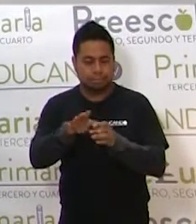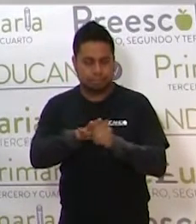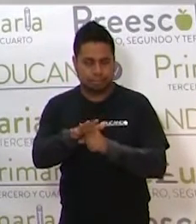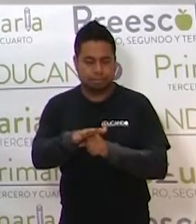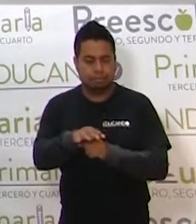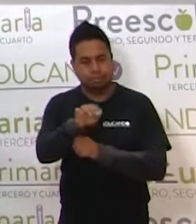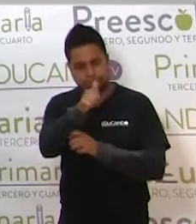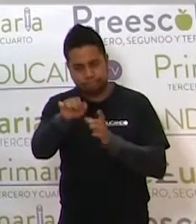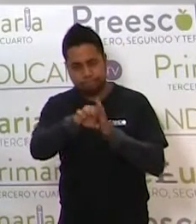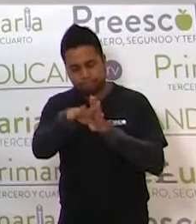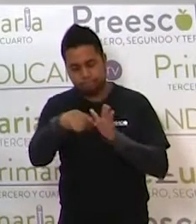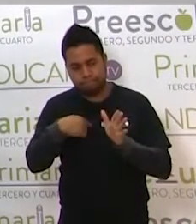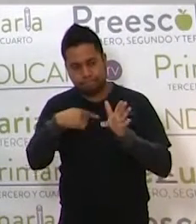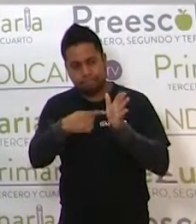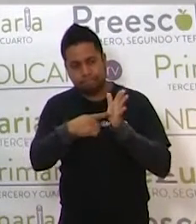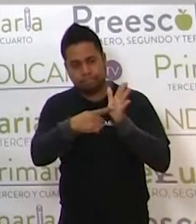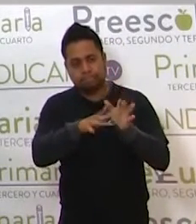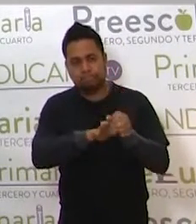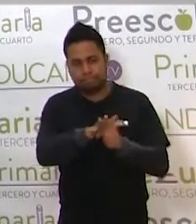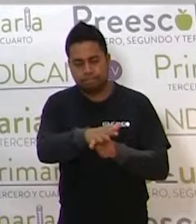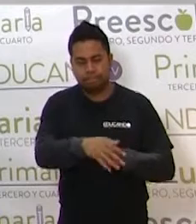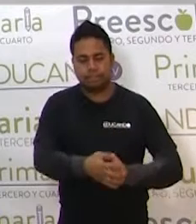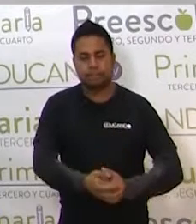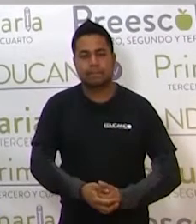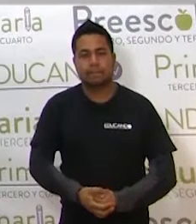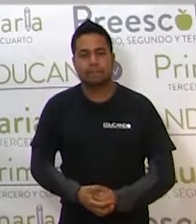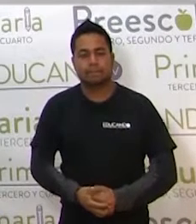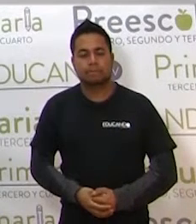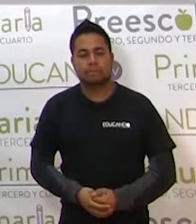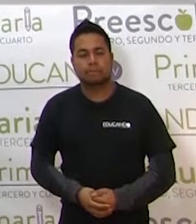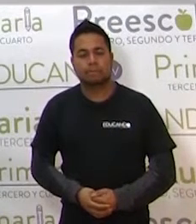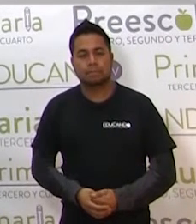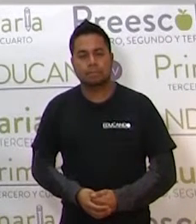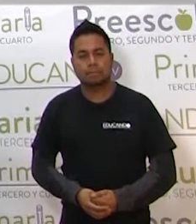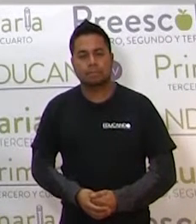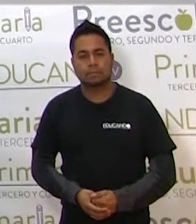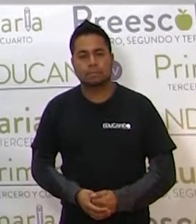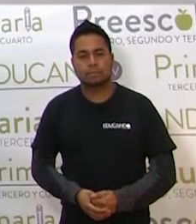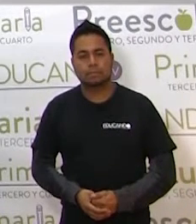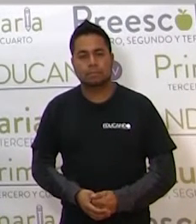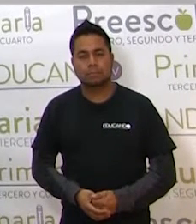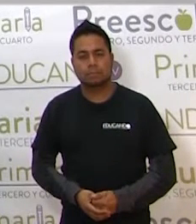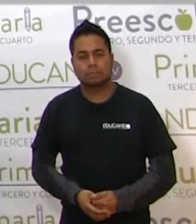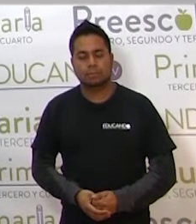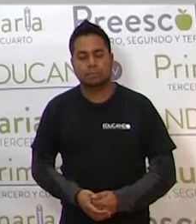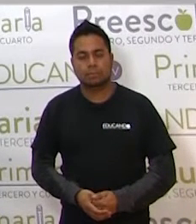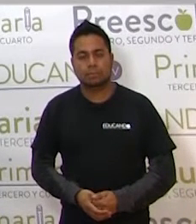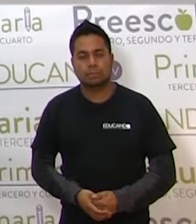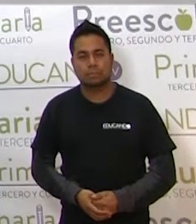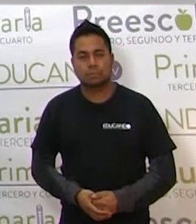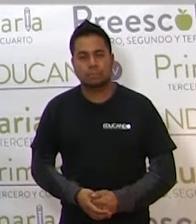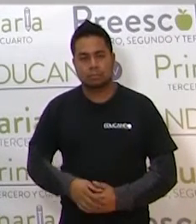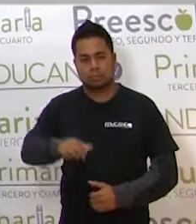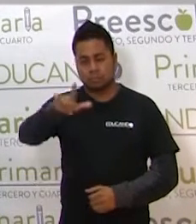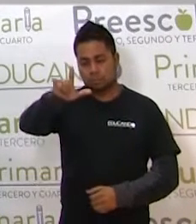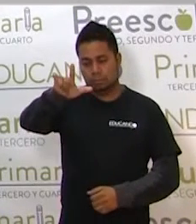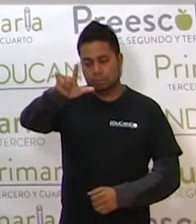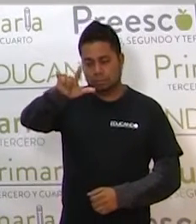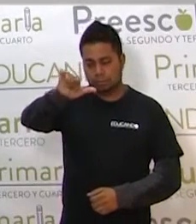otro ejemplo que es la tendré yo